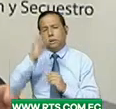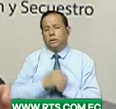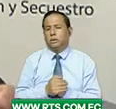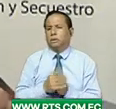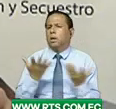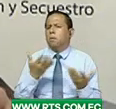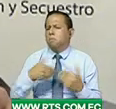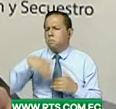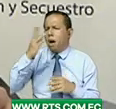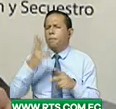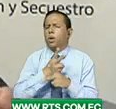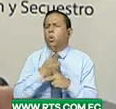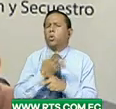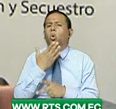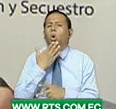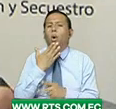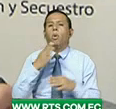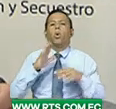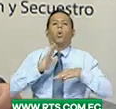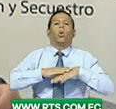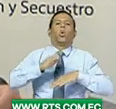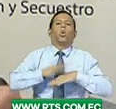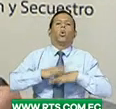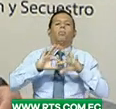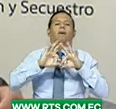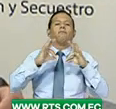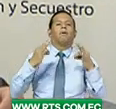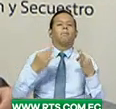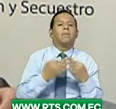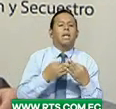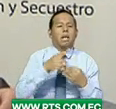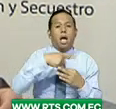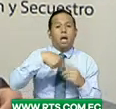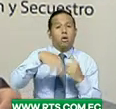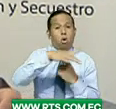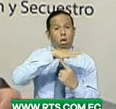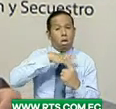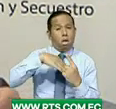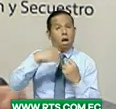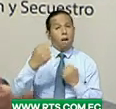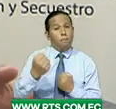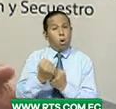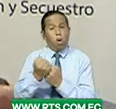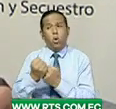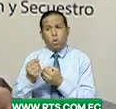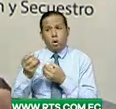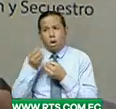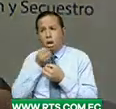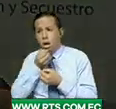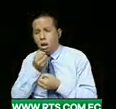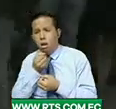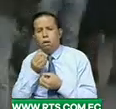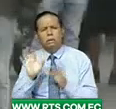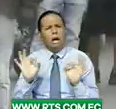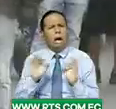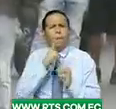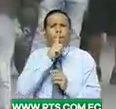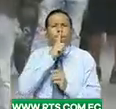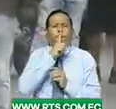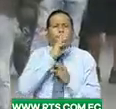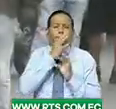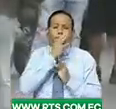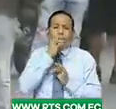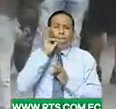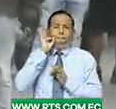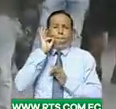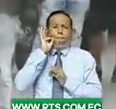de colaboración del entorno familiar y de la familia directa de las personas que son víctimas no solamente es en guardar silencio, sino que muchas veces desvían